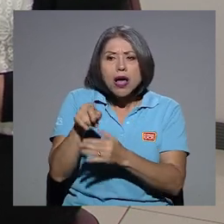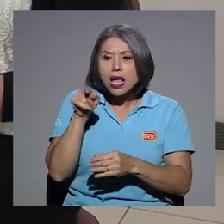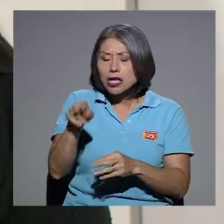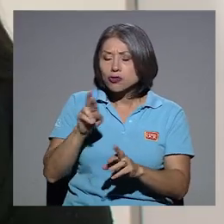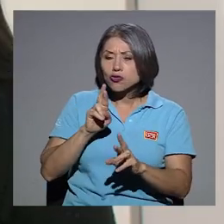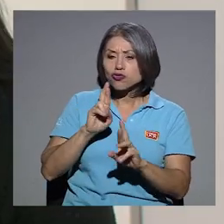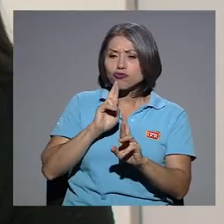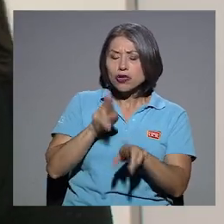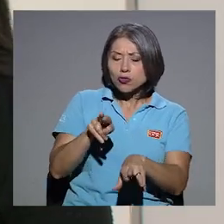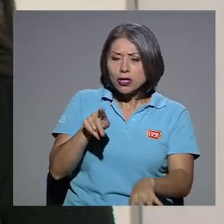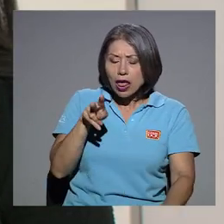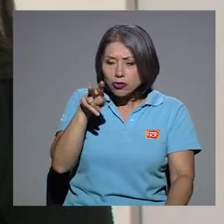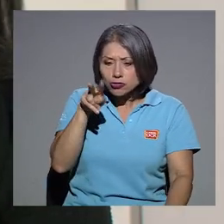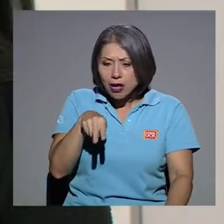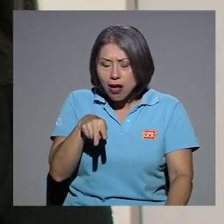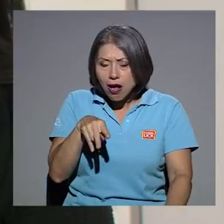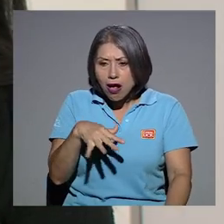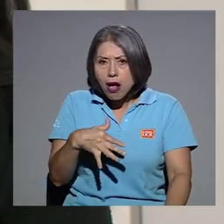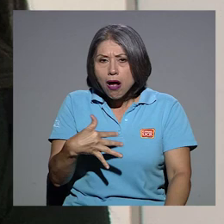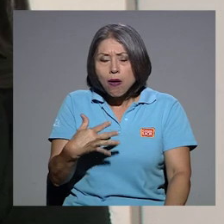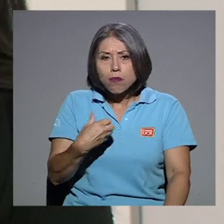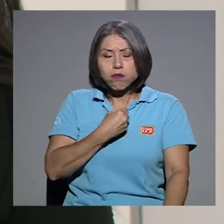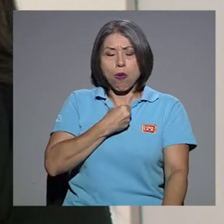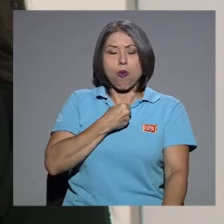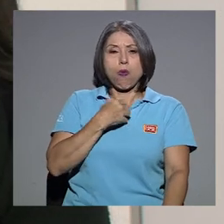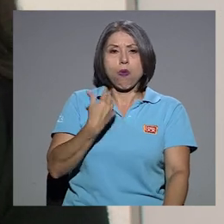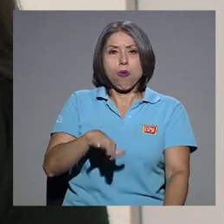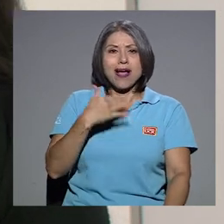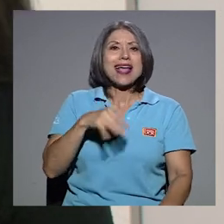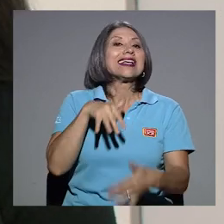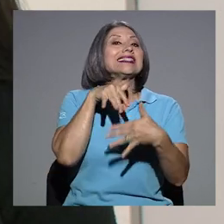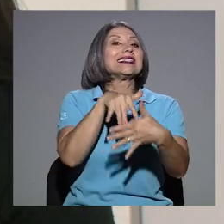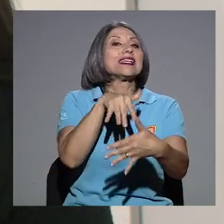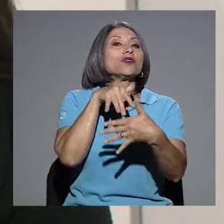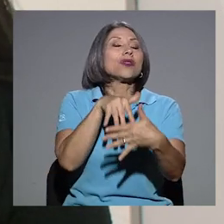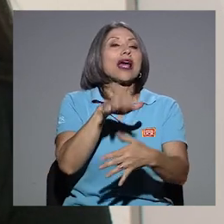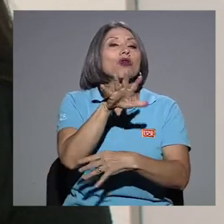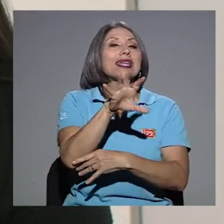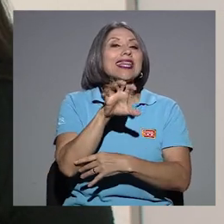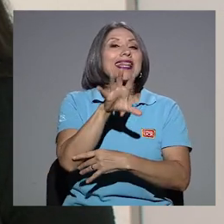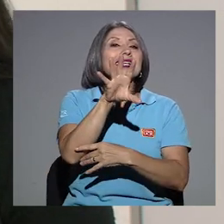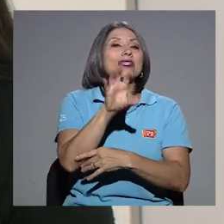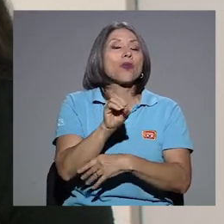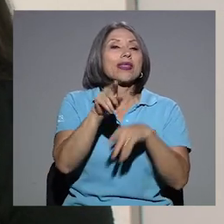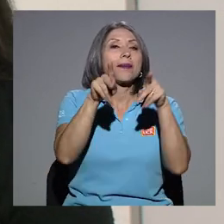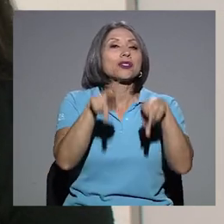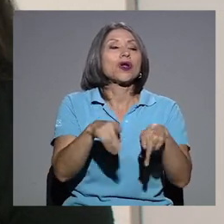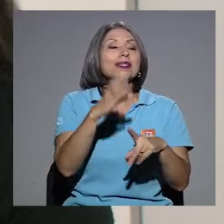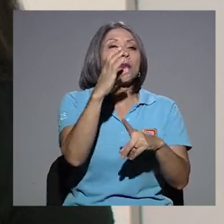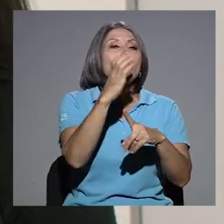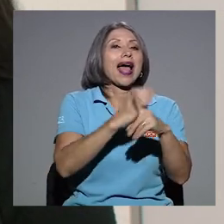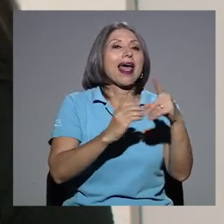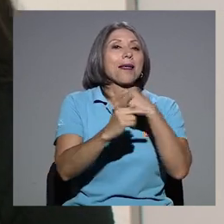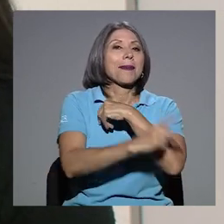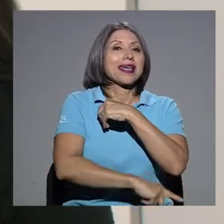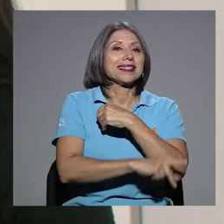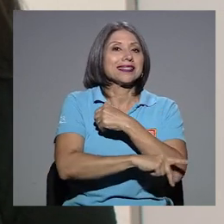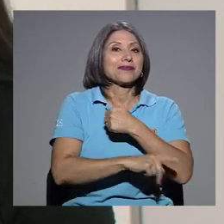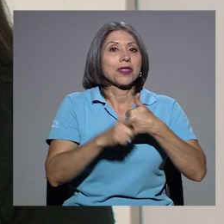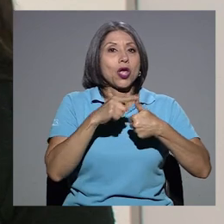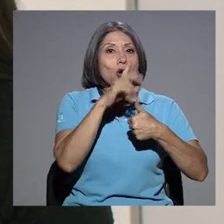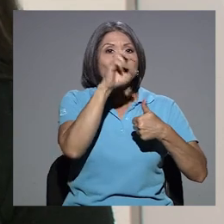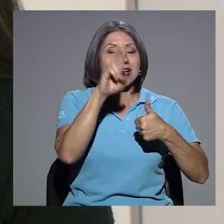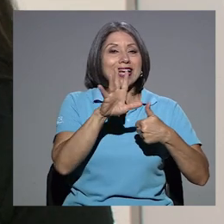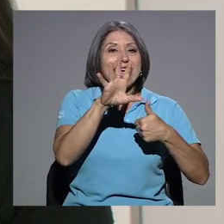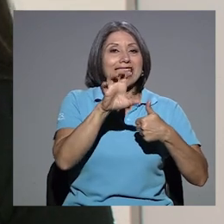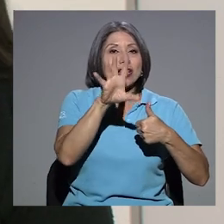realidad nos impactaron. Se estudiaron 550 personas por ciudad, por país. Uh-huh. Estamos hablando de 550